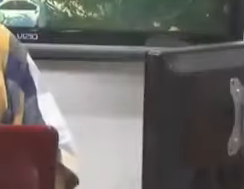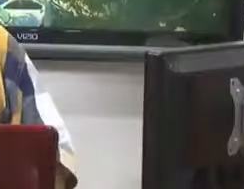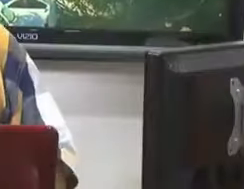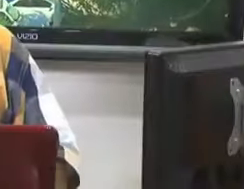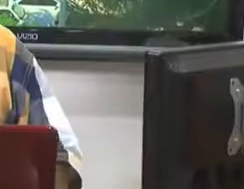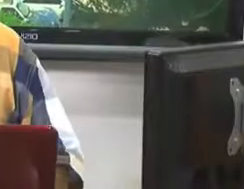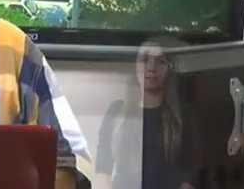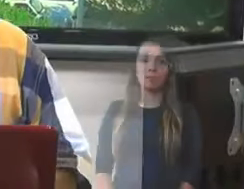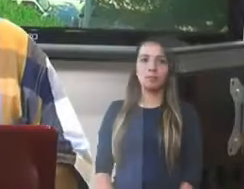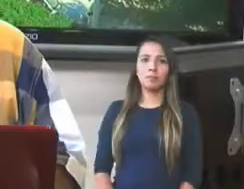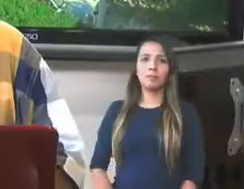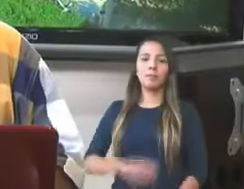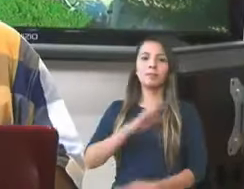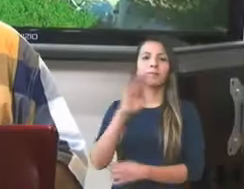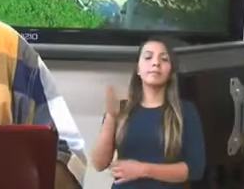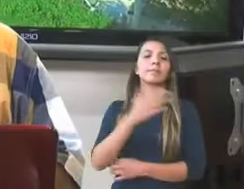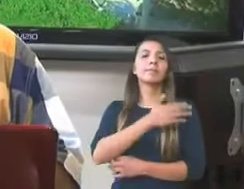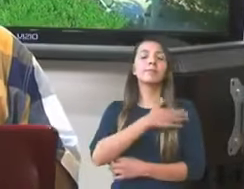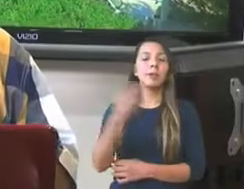Bueno,